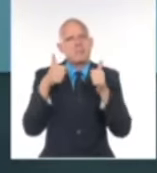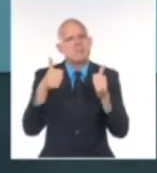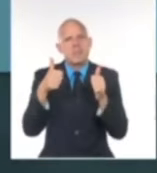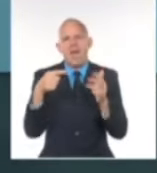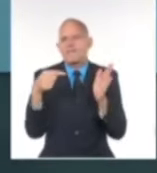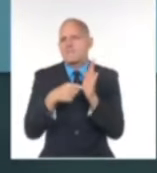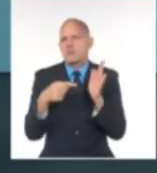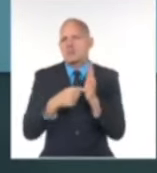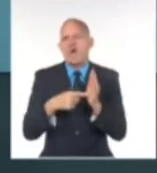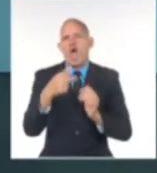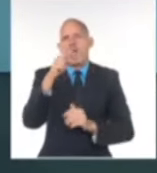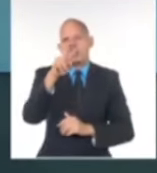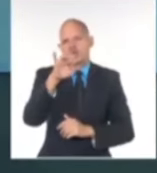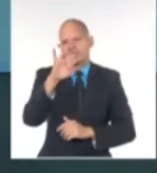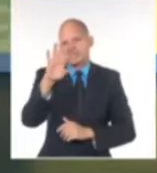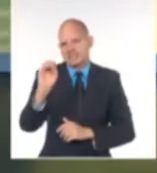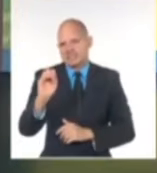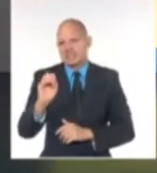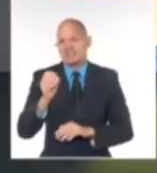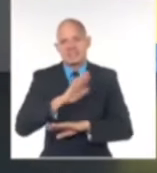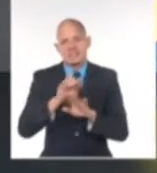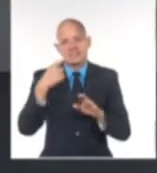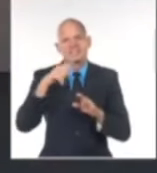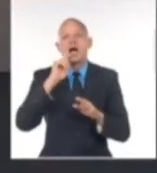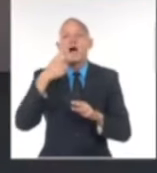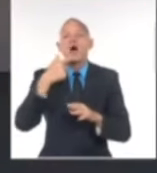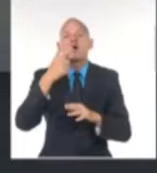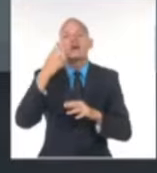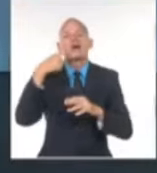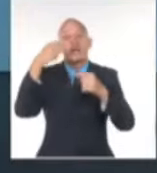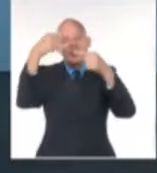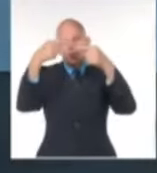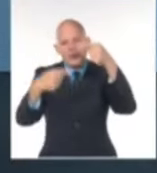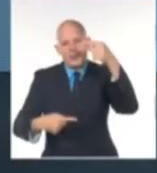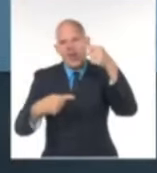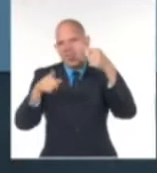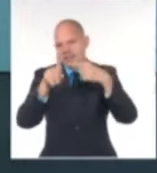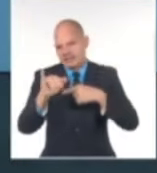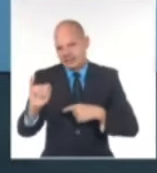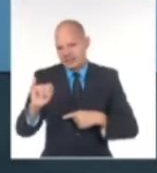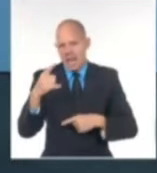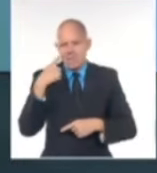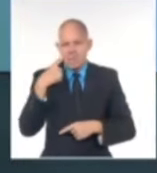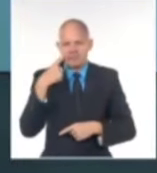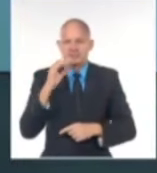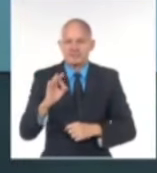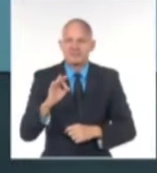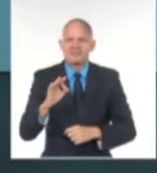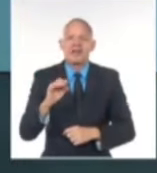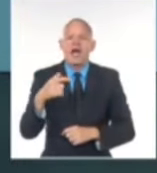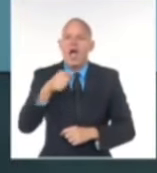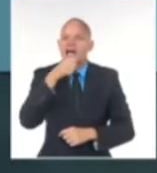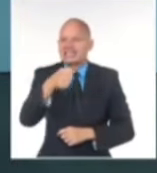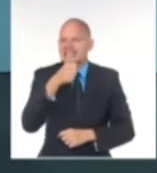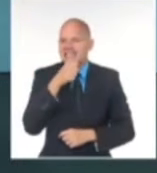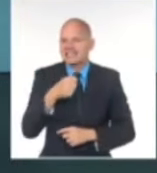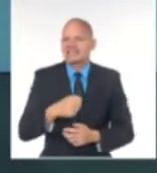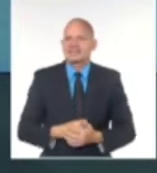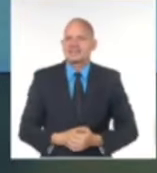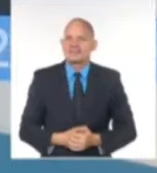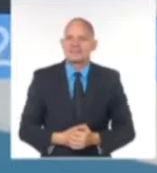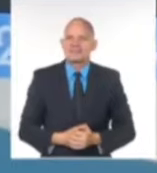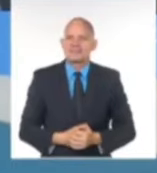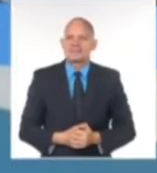270,65 puntos y de esta manera terminar en el lugar 16. Veamos las declaraciones del atleta, el colega Carlos Alberto